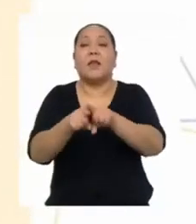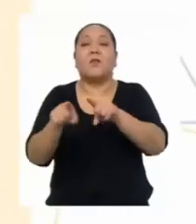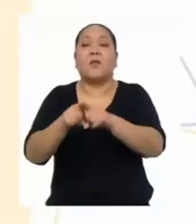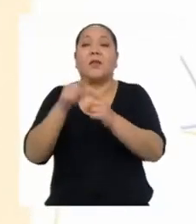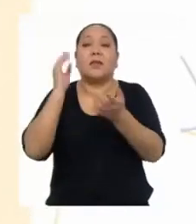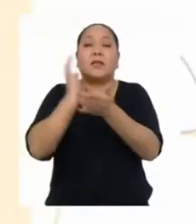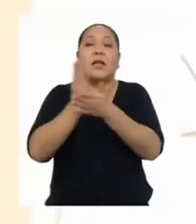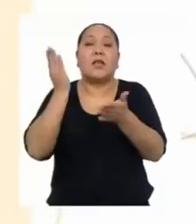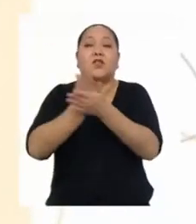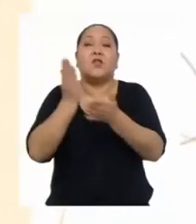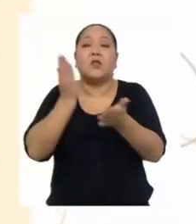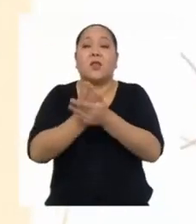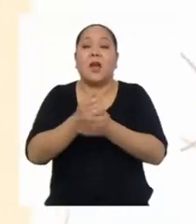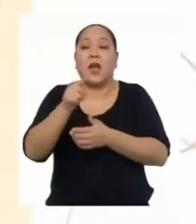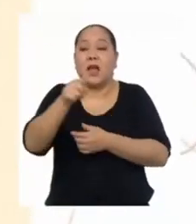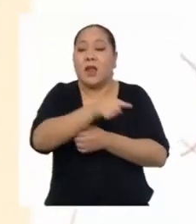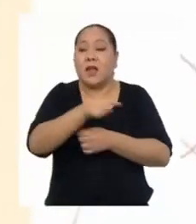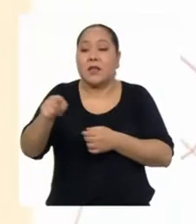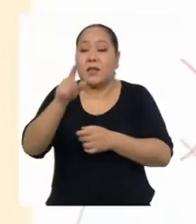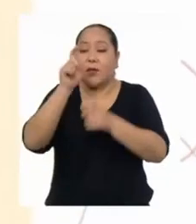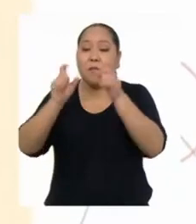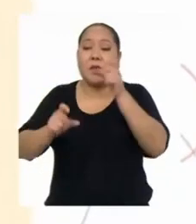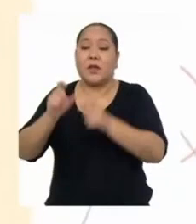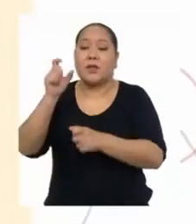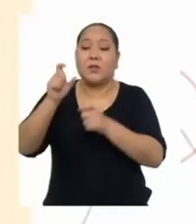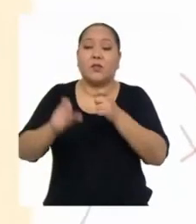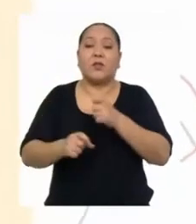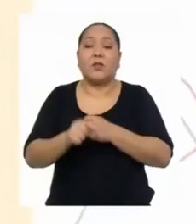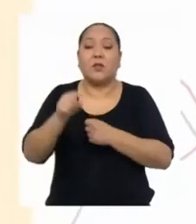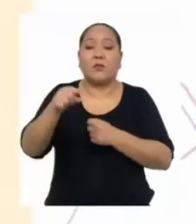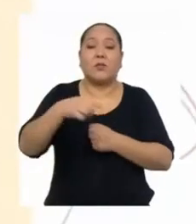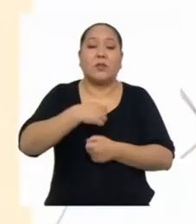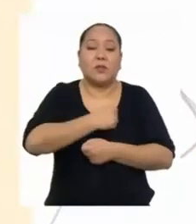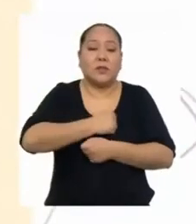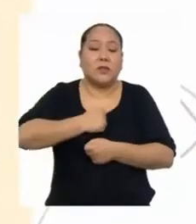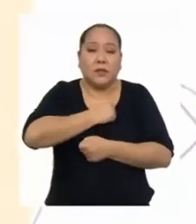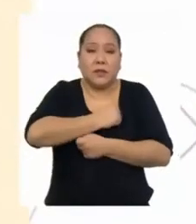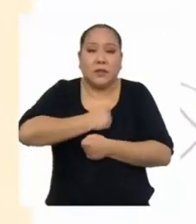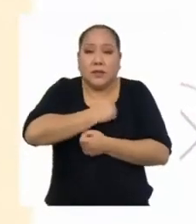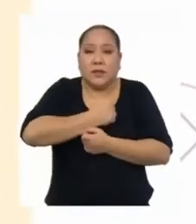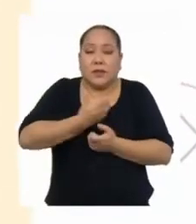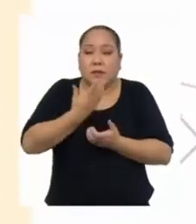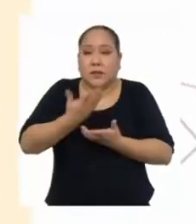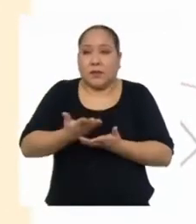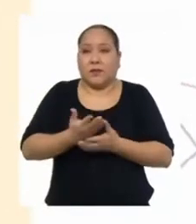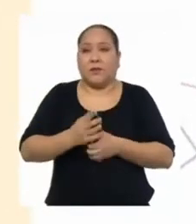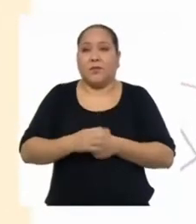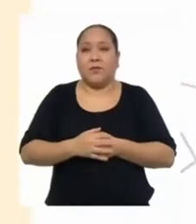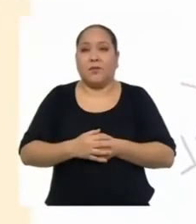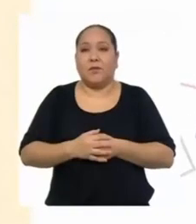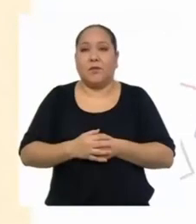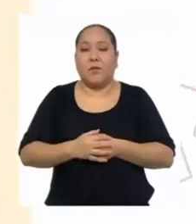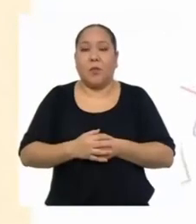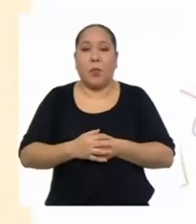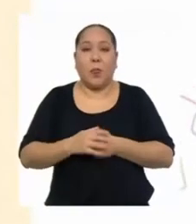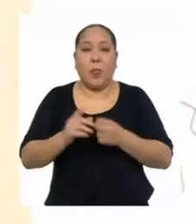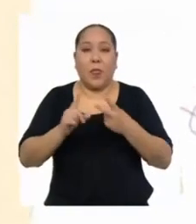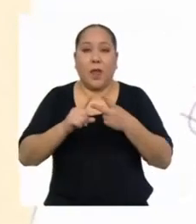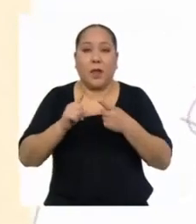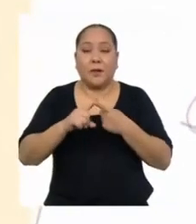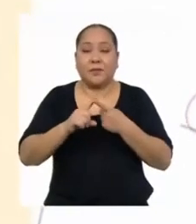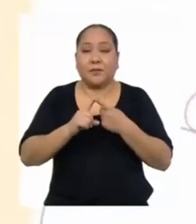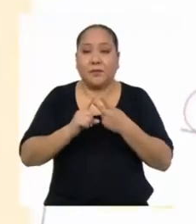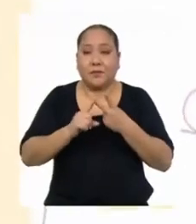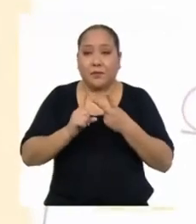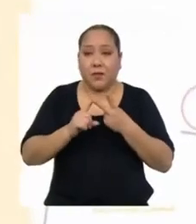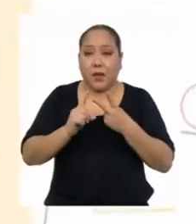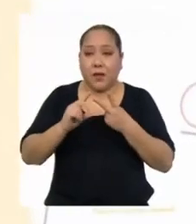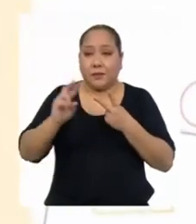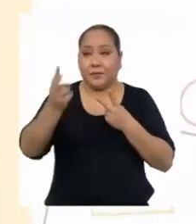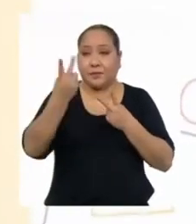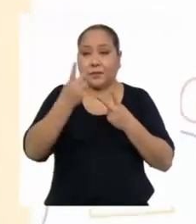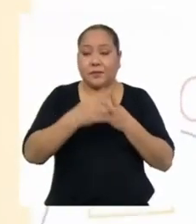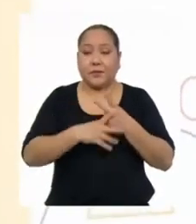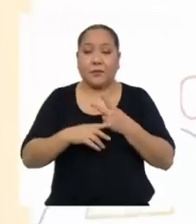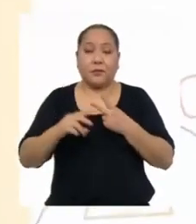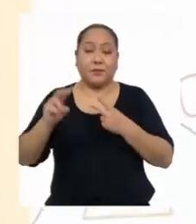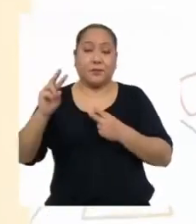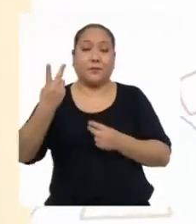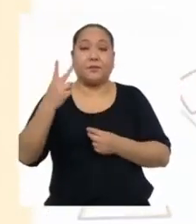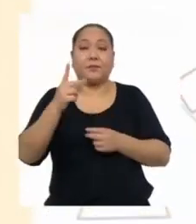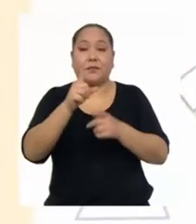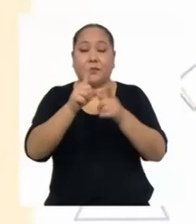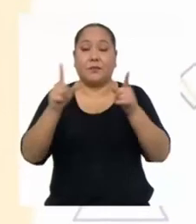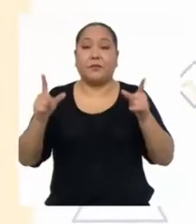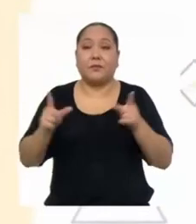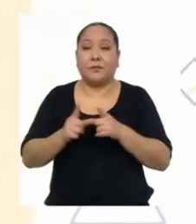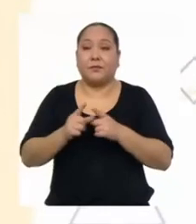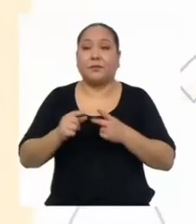los responsables con las penas correspondientes. Y 2. En segundo lugar,